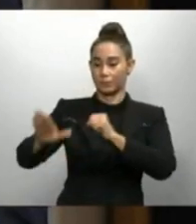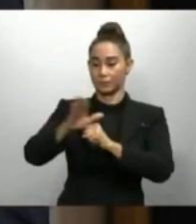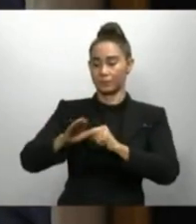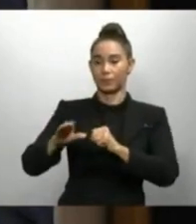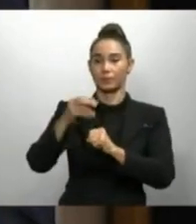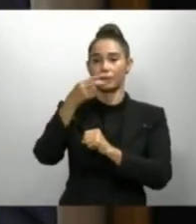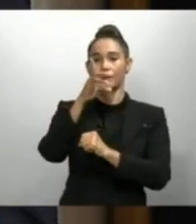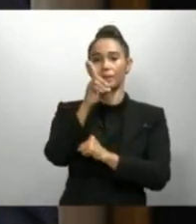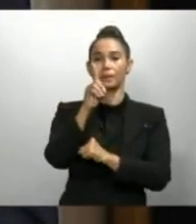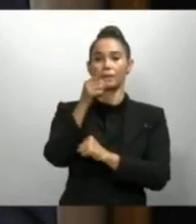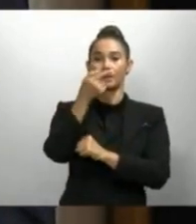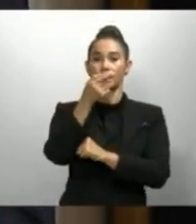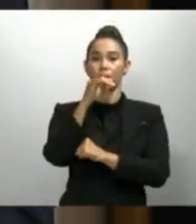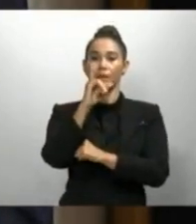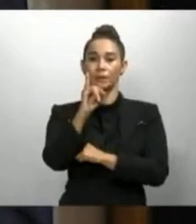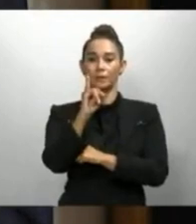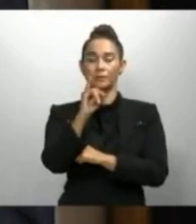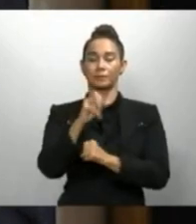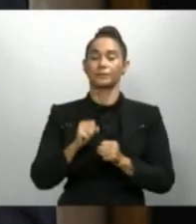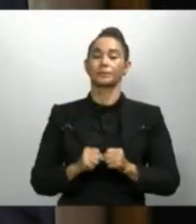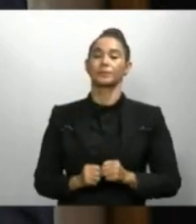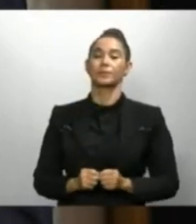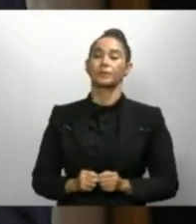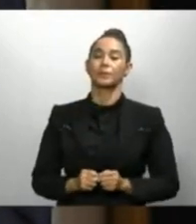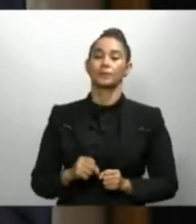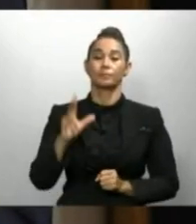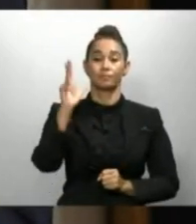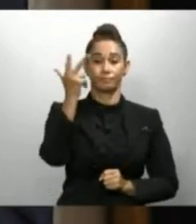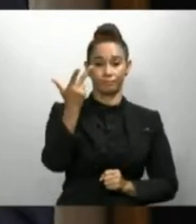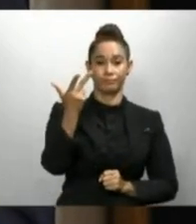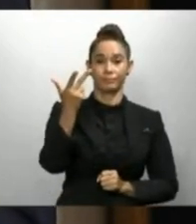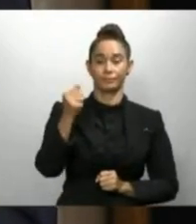Impuestos Internos a estos efectos. 3.